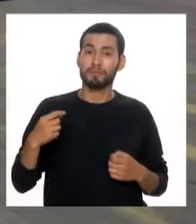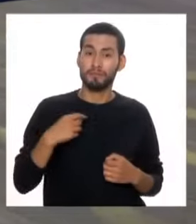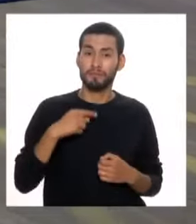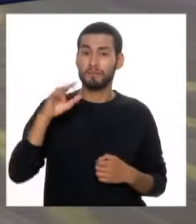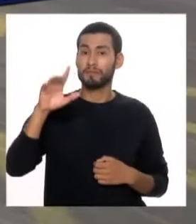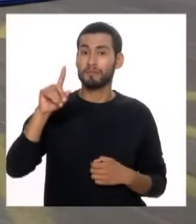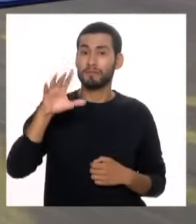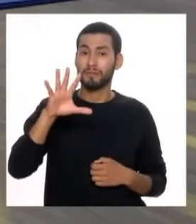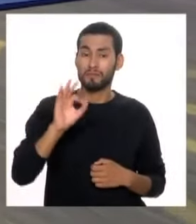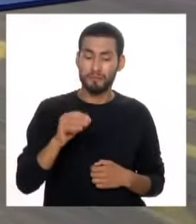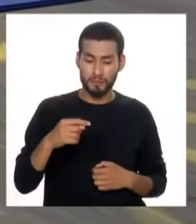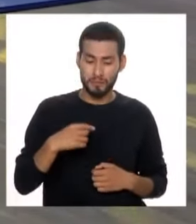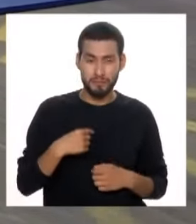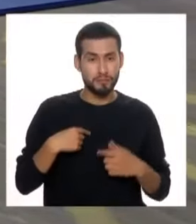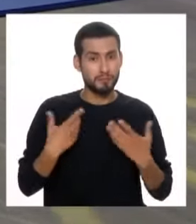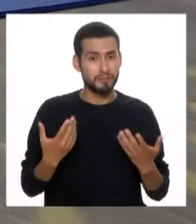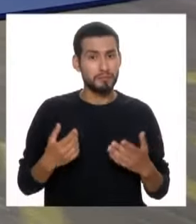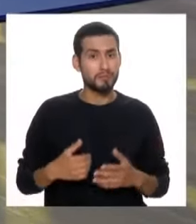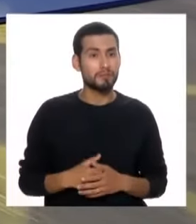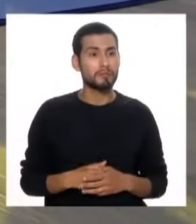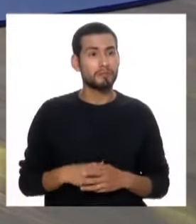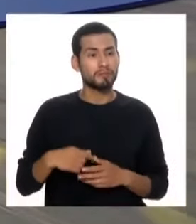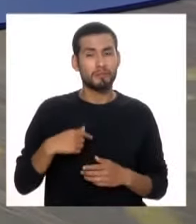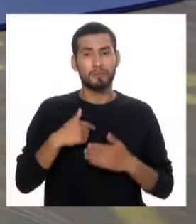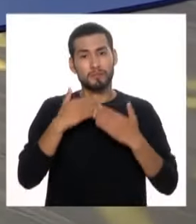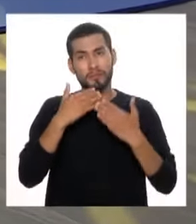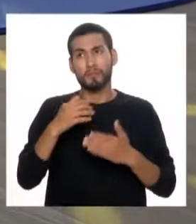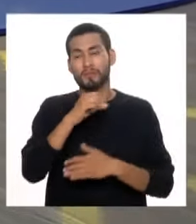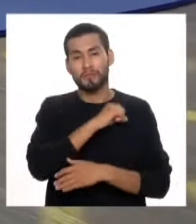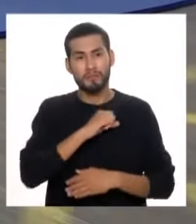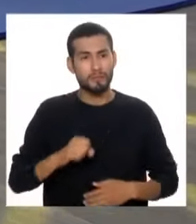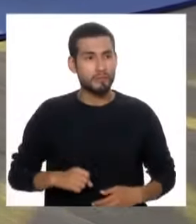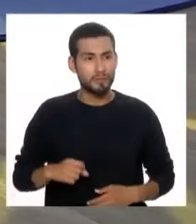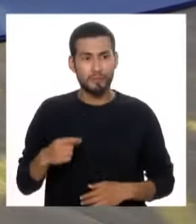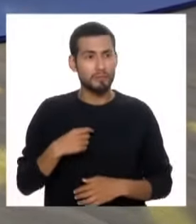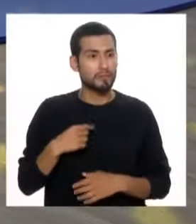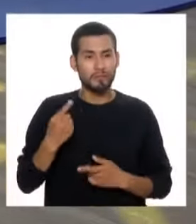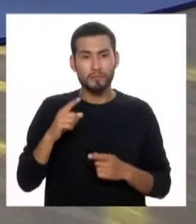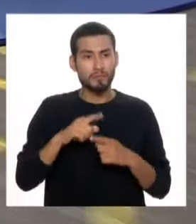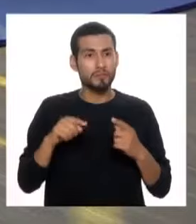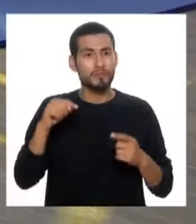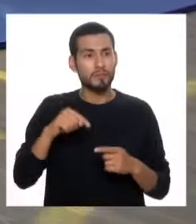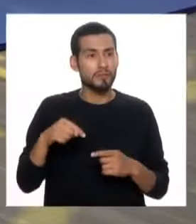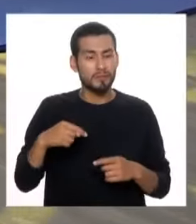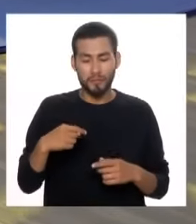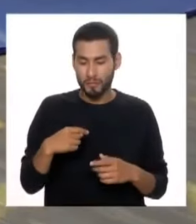159 donaciones y tengo que agradecer al Señor, no conozco ni la aspirina.